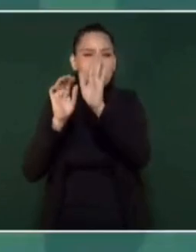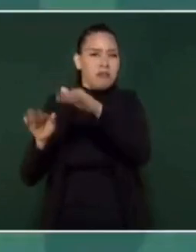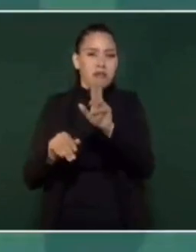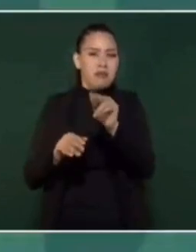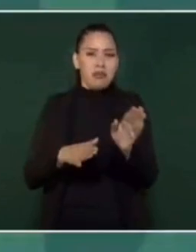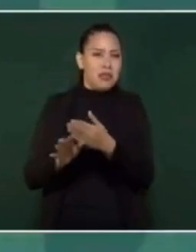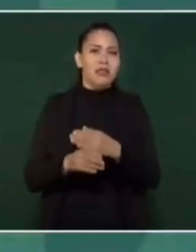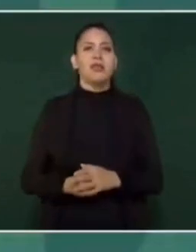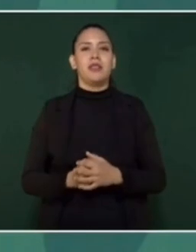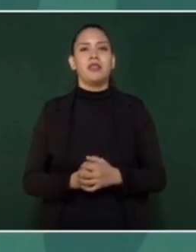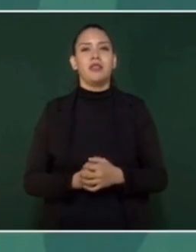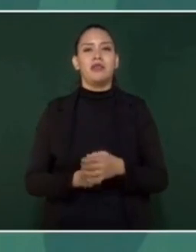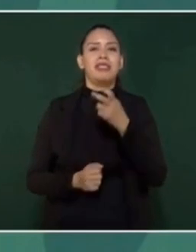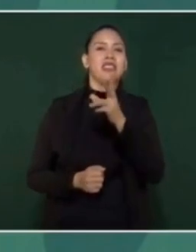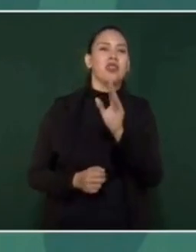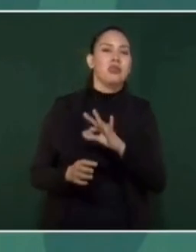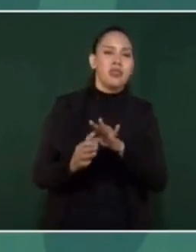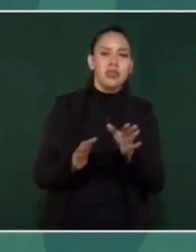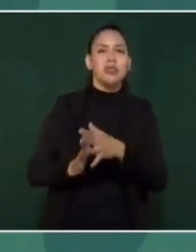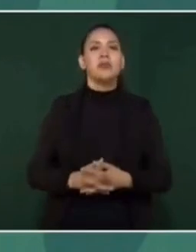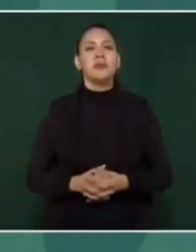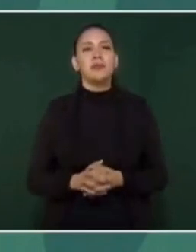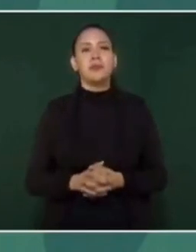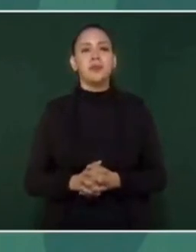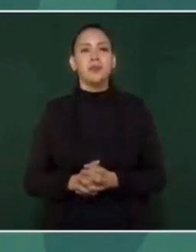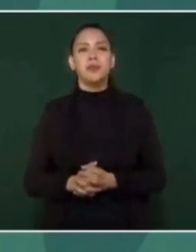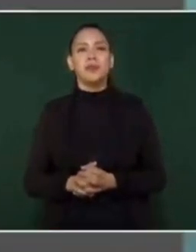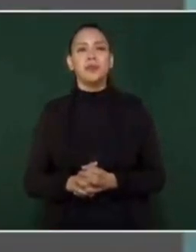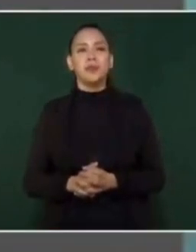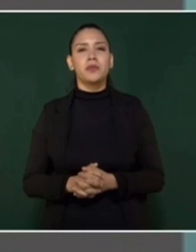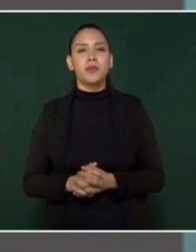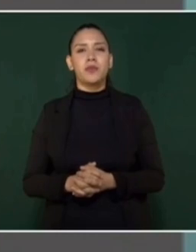Ese es el periodismo como imperativo ético. No tiene que ver